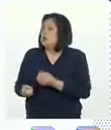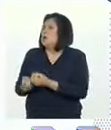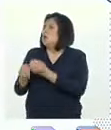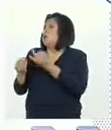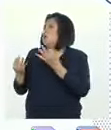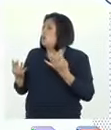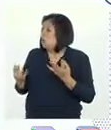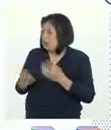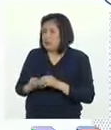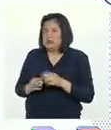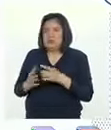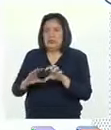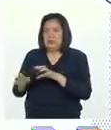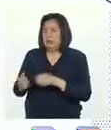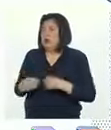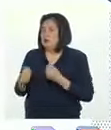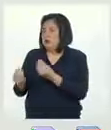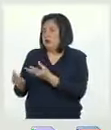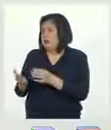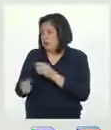acciones voy a proponer?